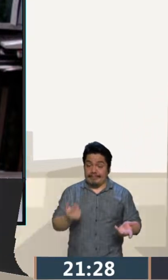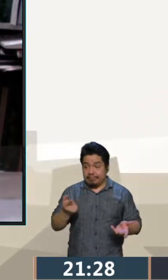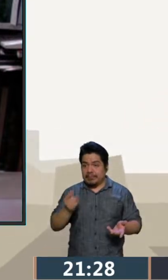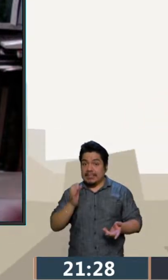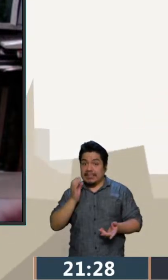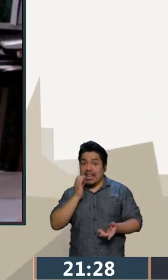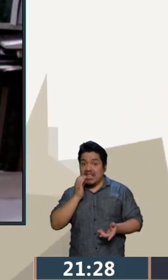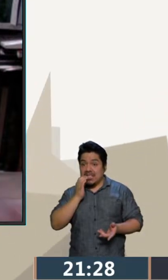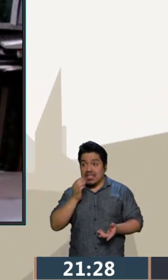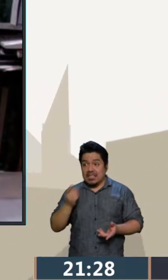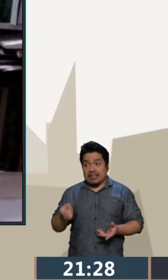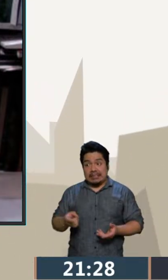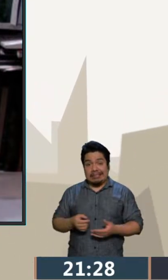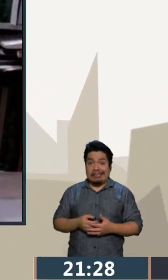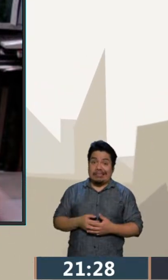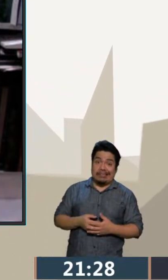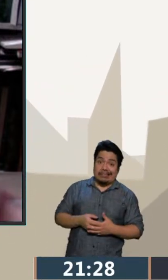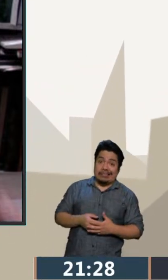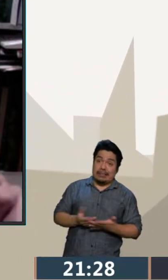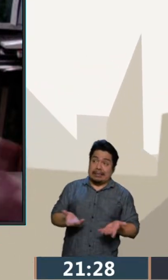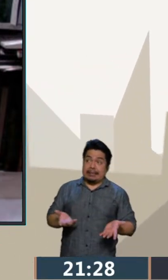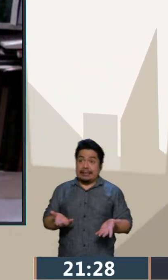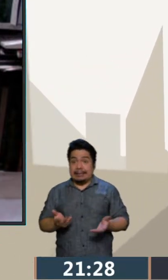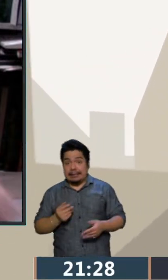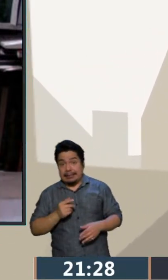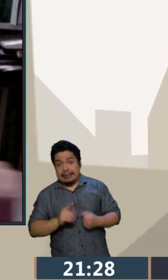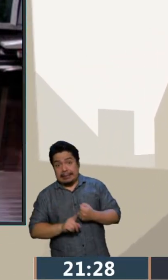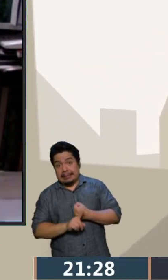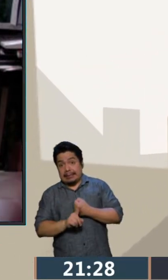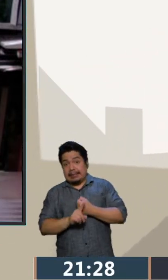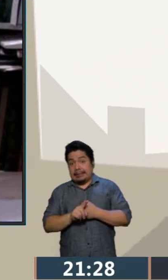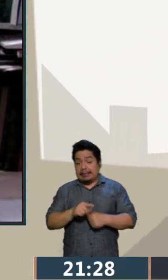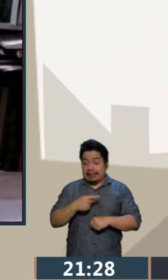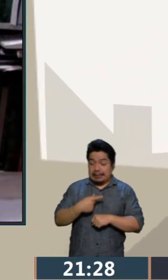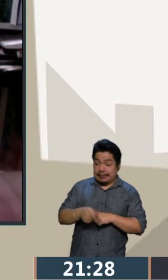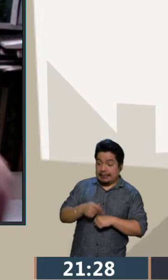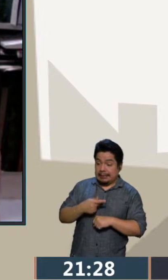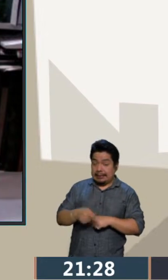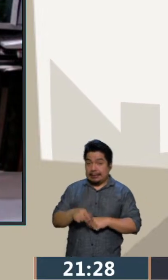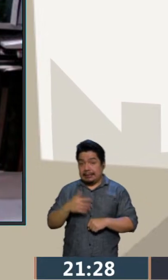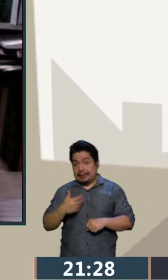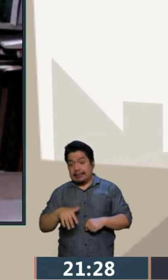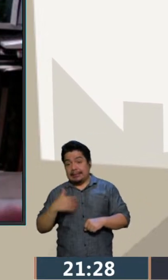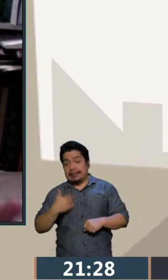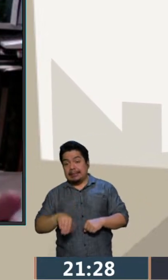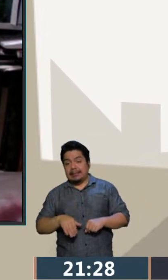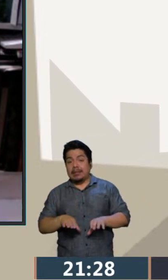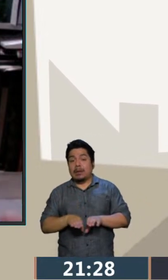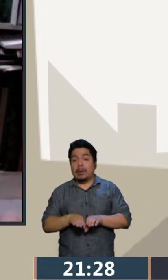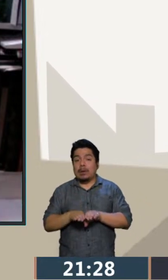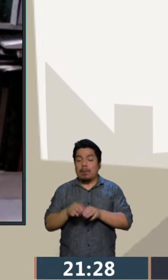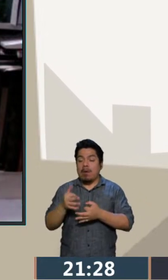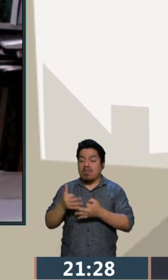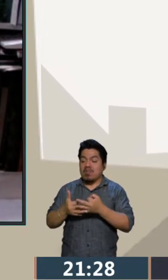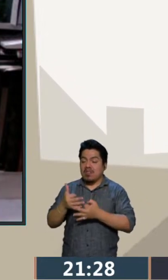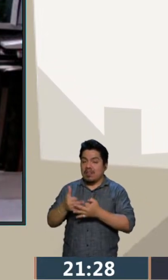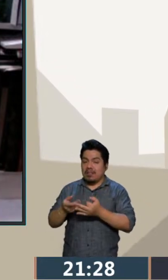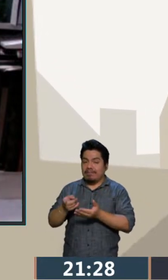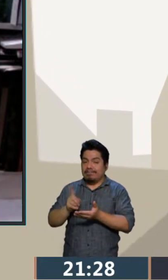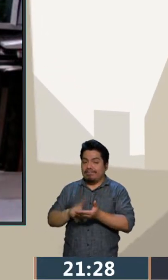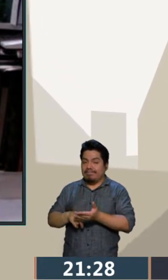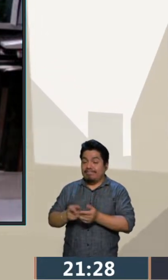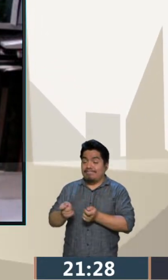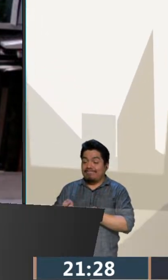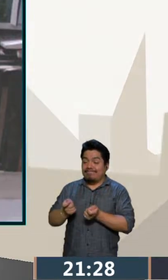sin lugar a dudas, es un indicativo peligroso, es una señal muy clara de guerra judicial, de lawfare. Y es